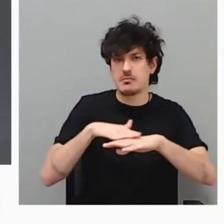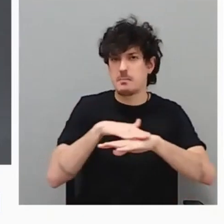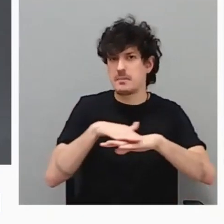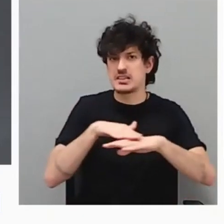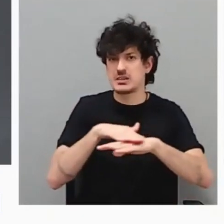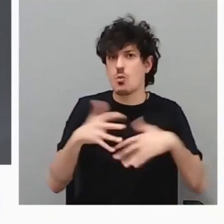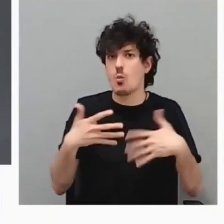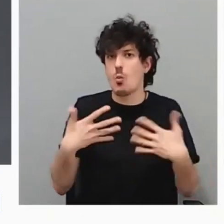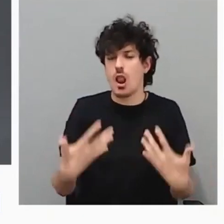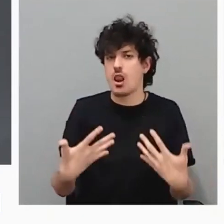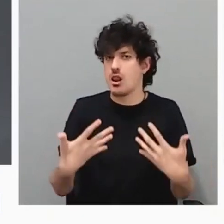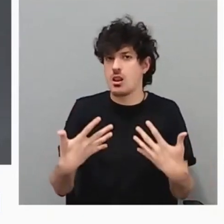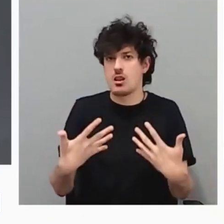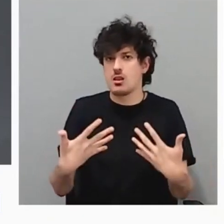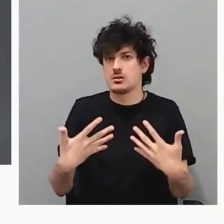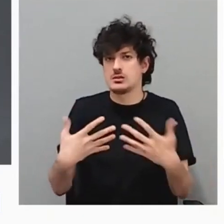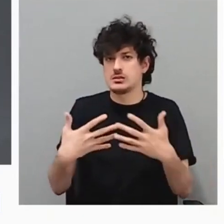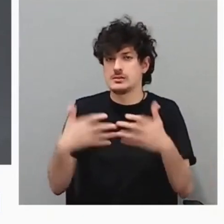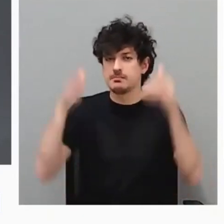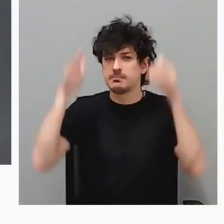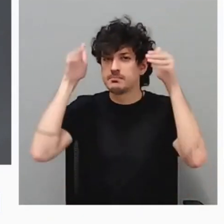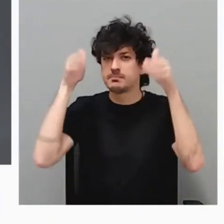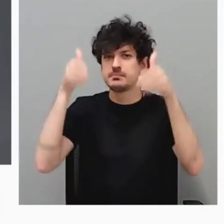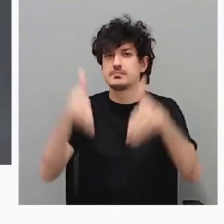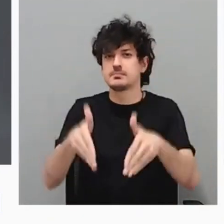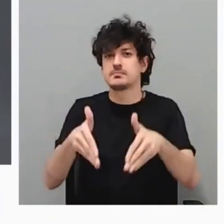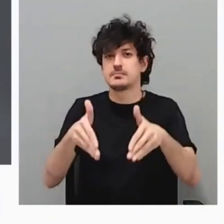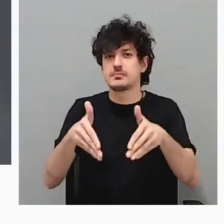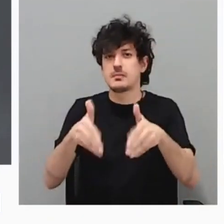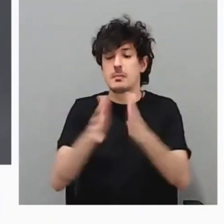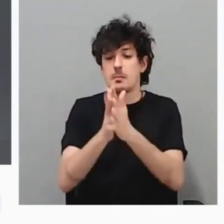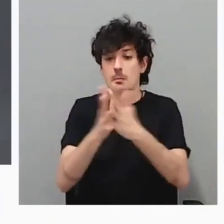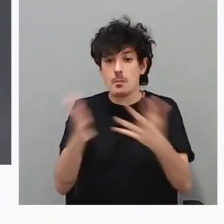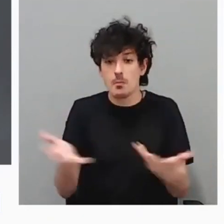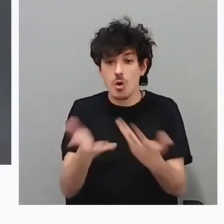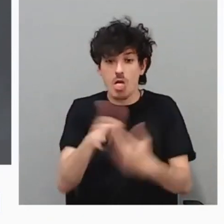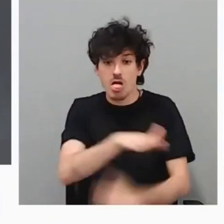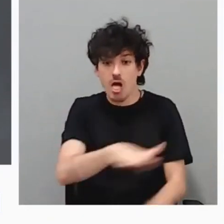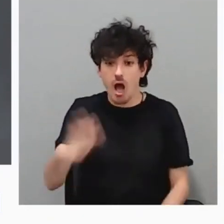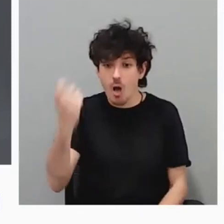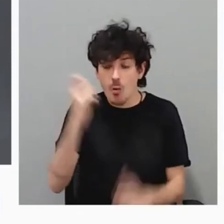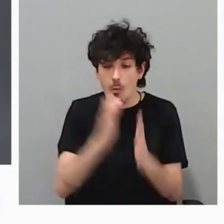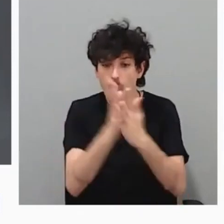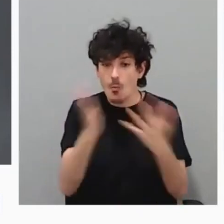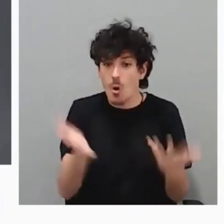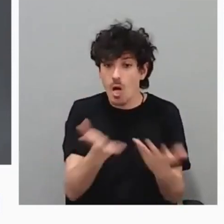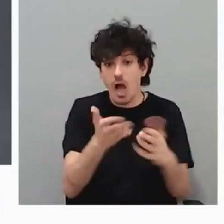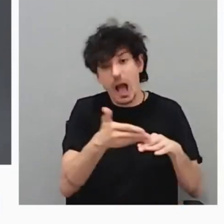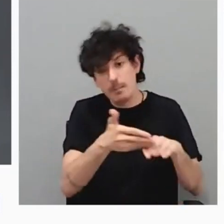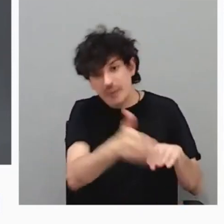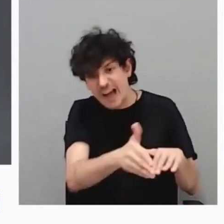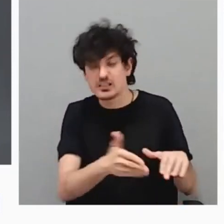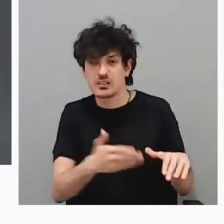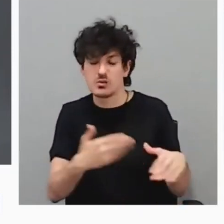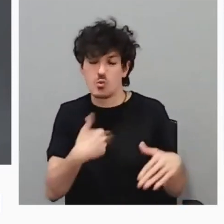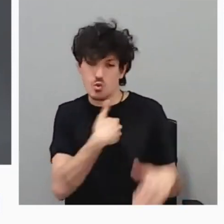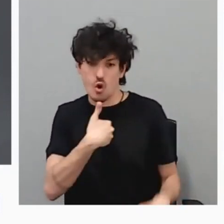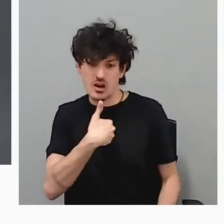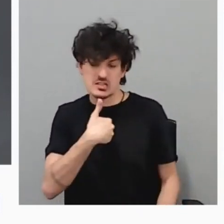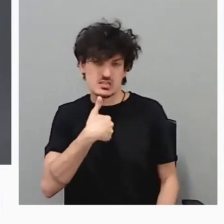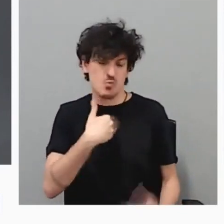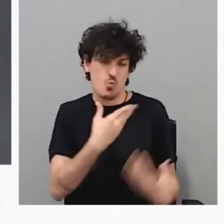de centrarse quizás en potenciar a sus alumnos, ¿no? Y ahí es donde hemos notado quizás que sí es